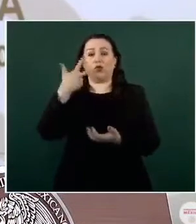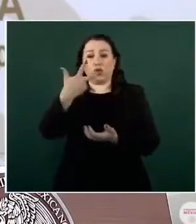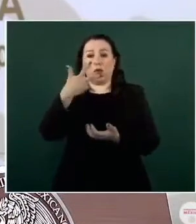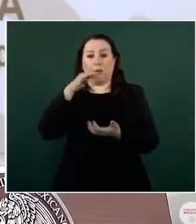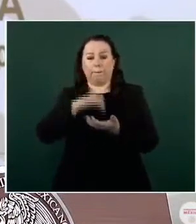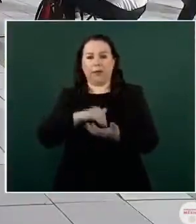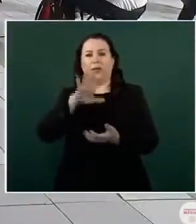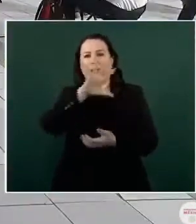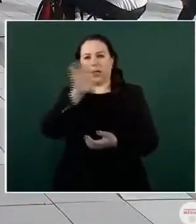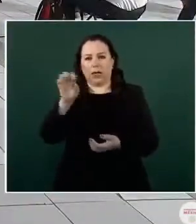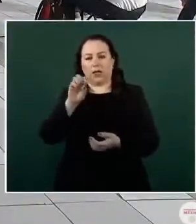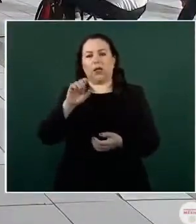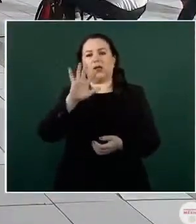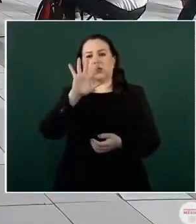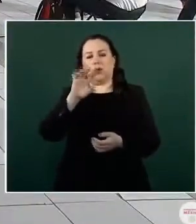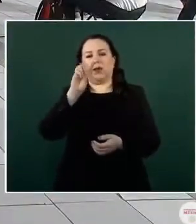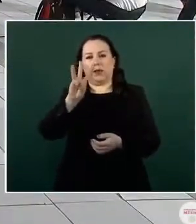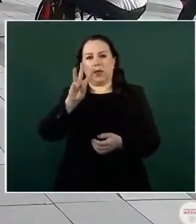8.550 hectáreas.